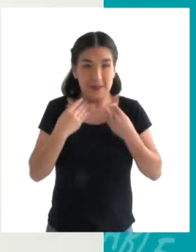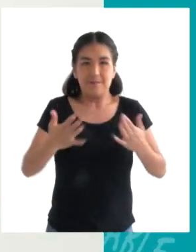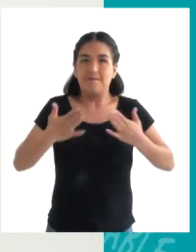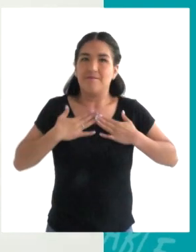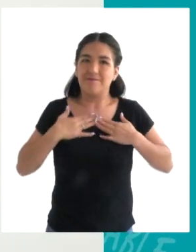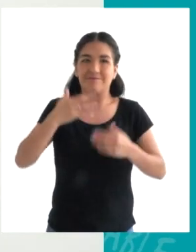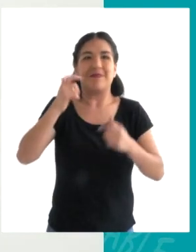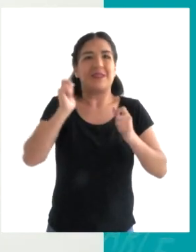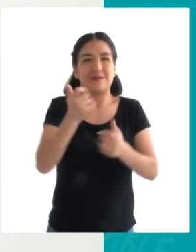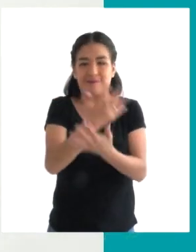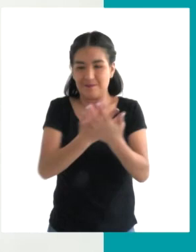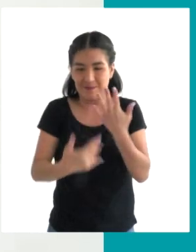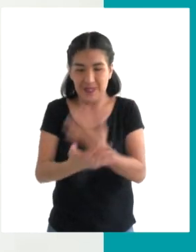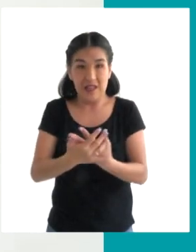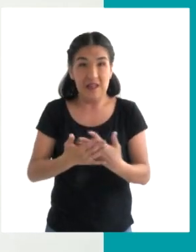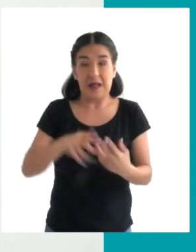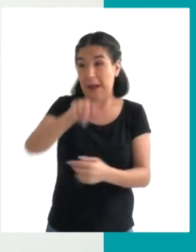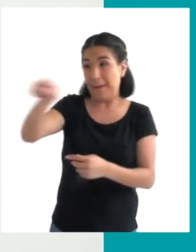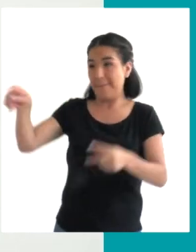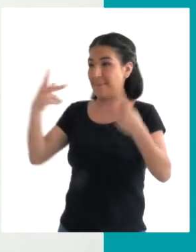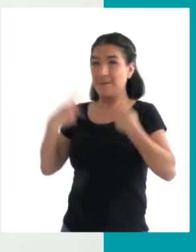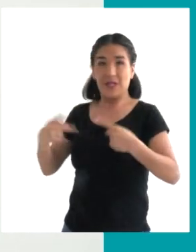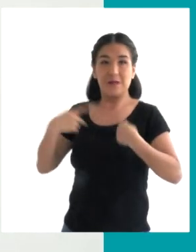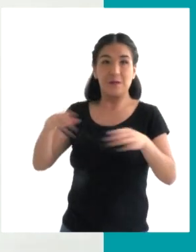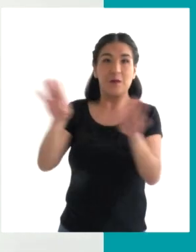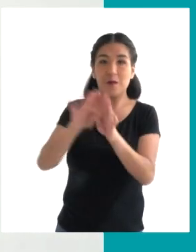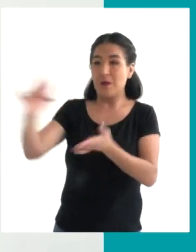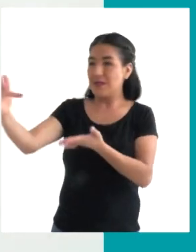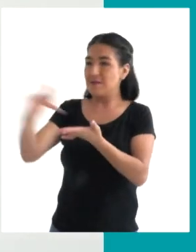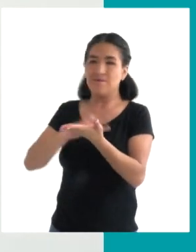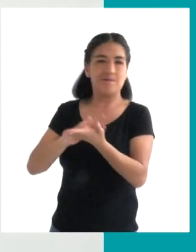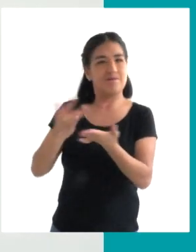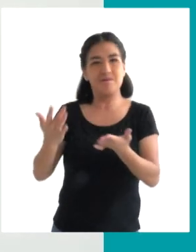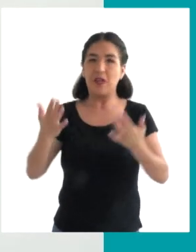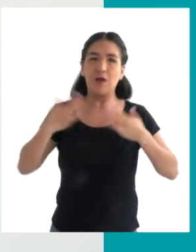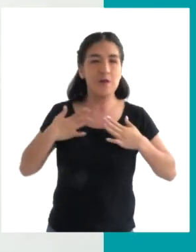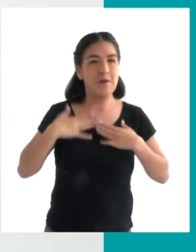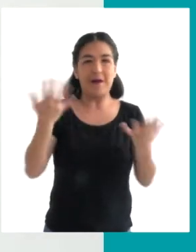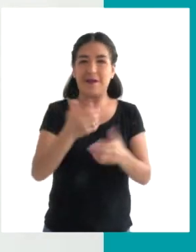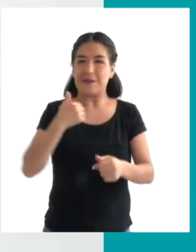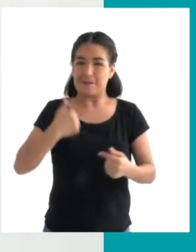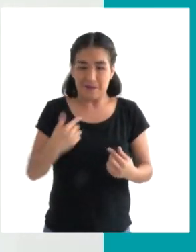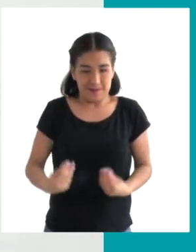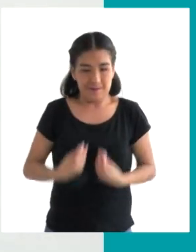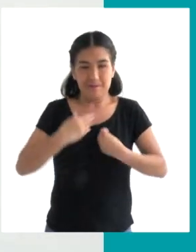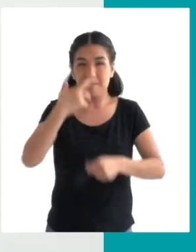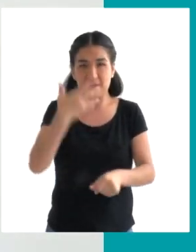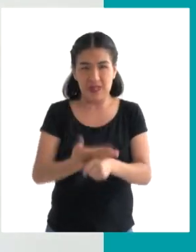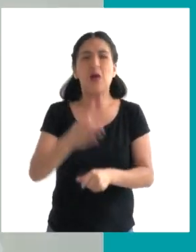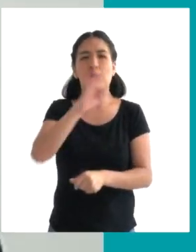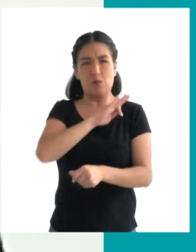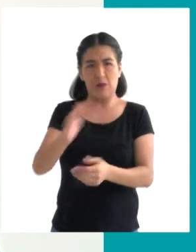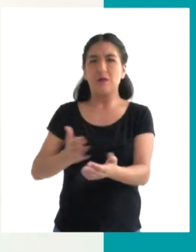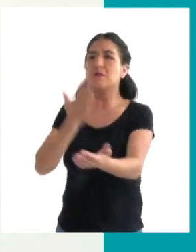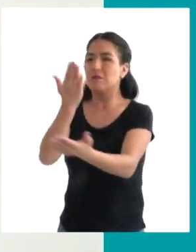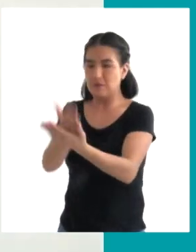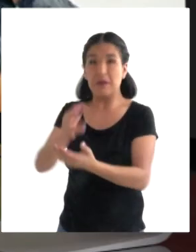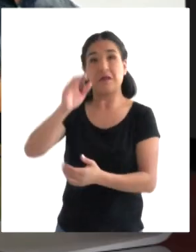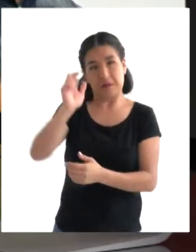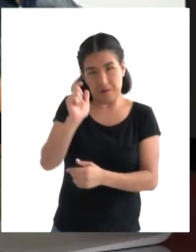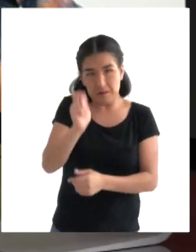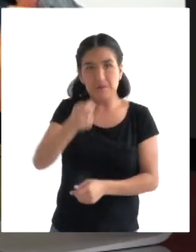manos. Nadie puede hacer lo que tú puedes hacer por tu propia vida. Puedes pedir ayuda y es más, es muy sano pedir